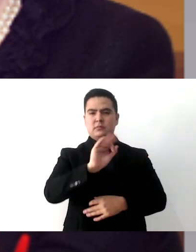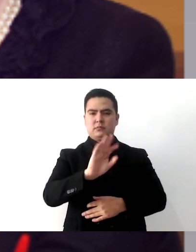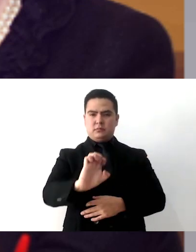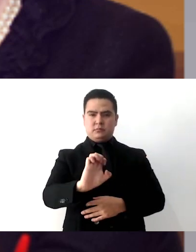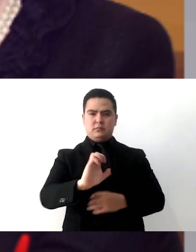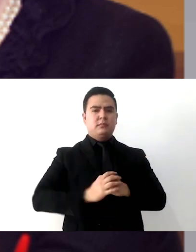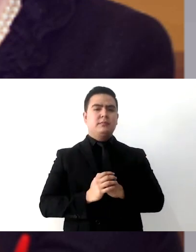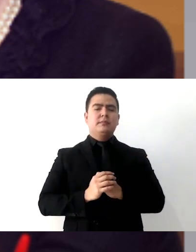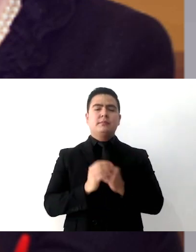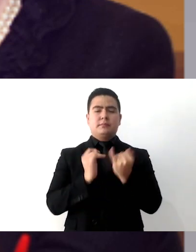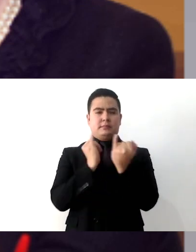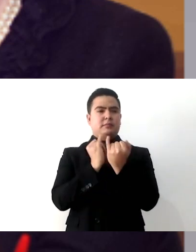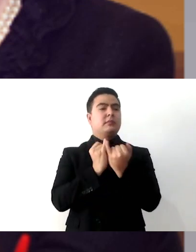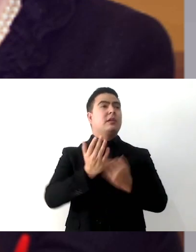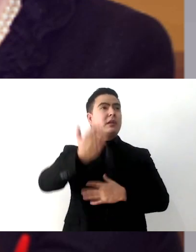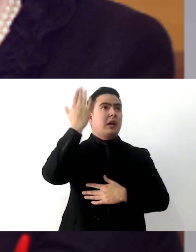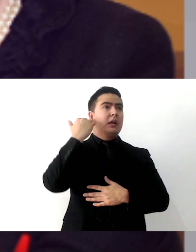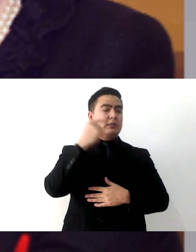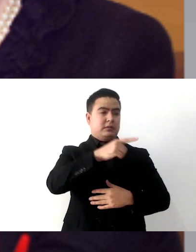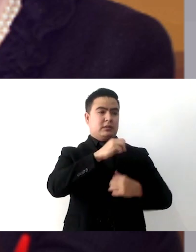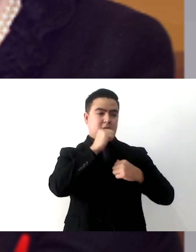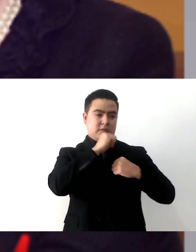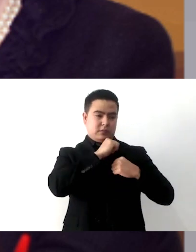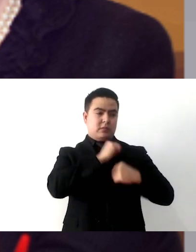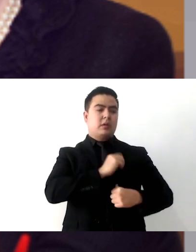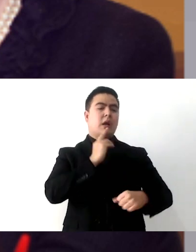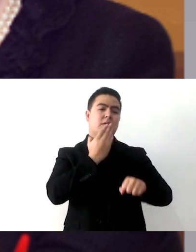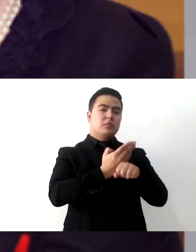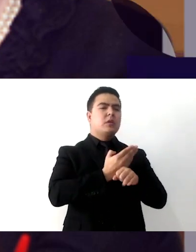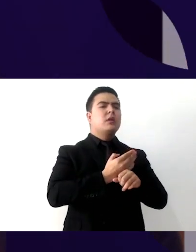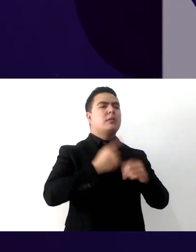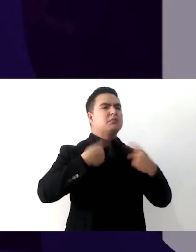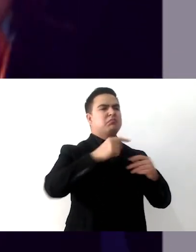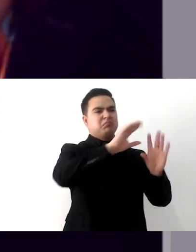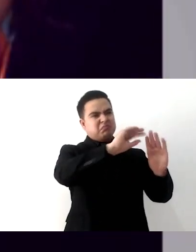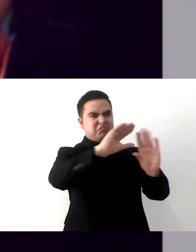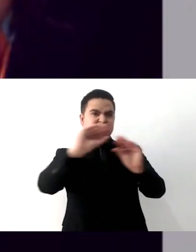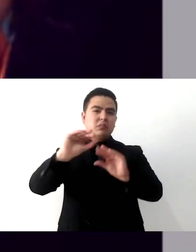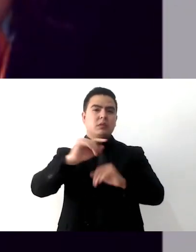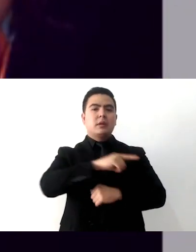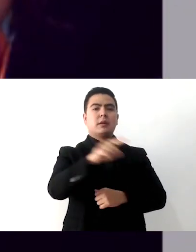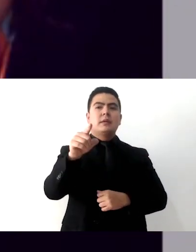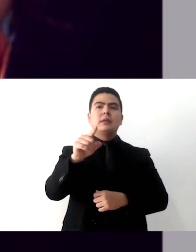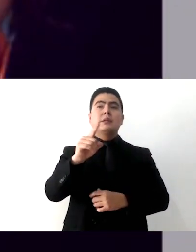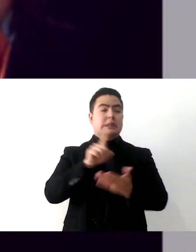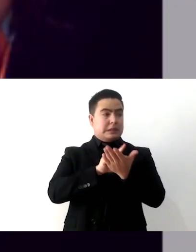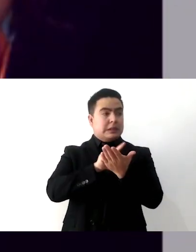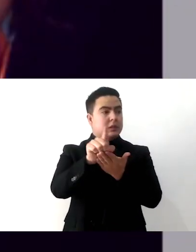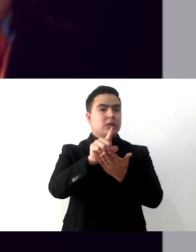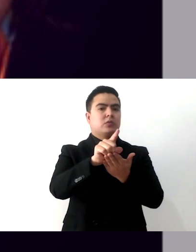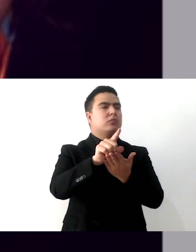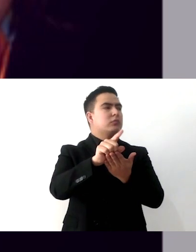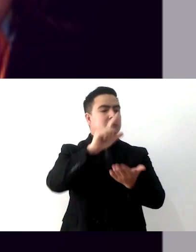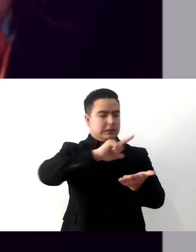Federación. También se desempeñó como secretaria ejecutiva y directora de Capacitación Electoral y Educación Cívica del